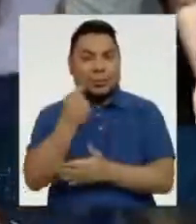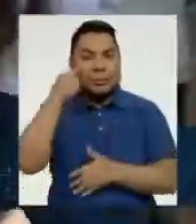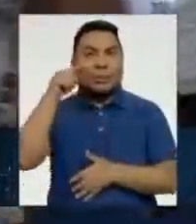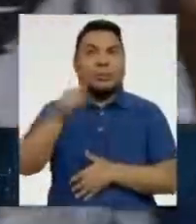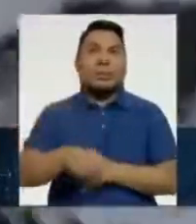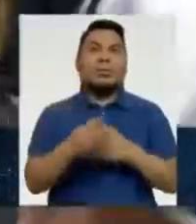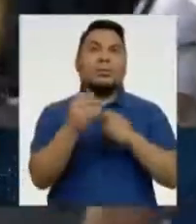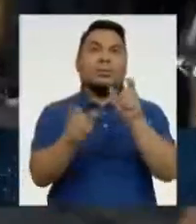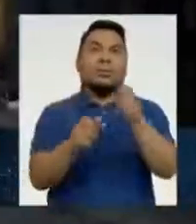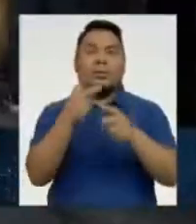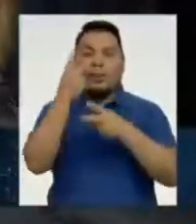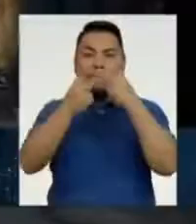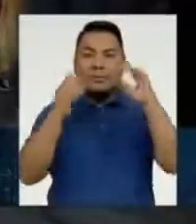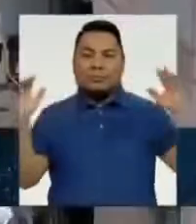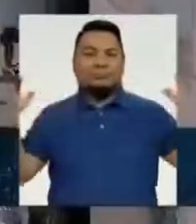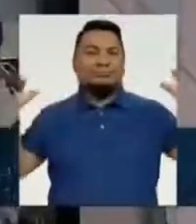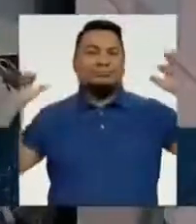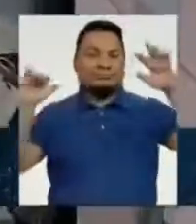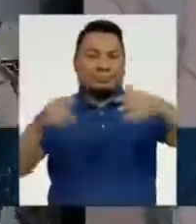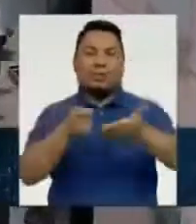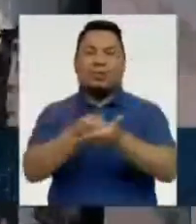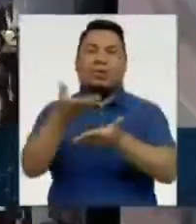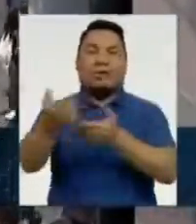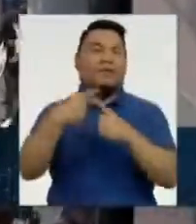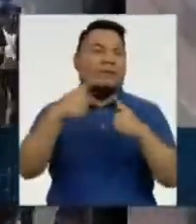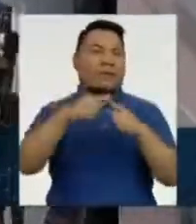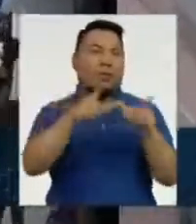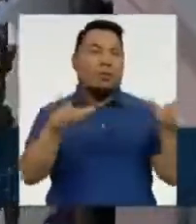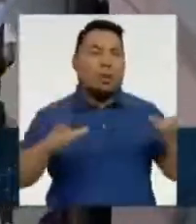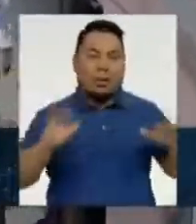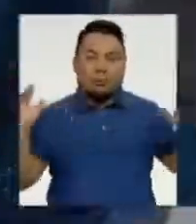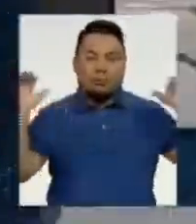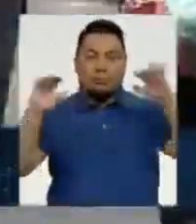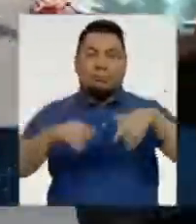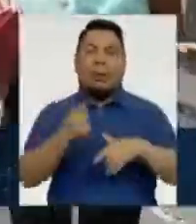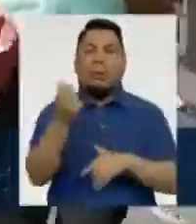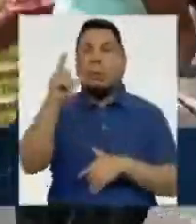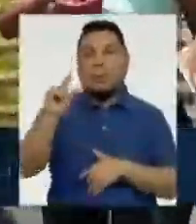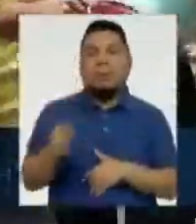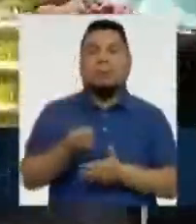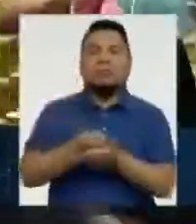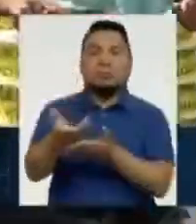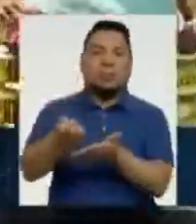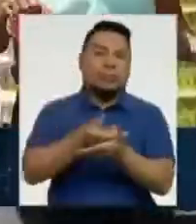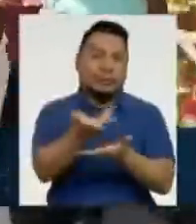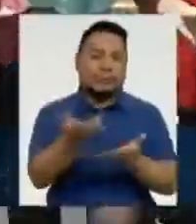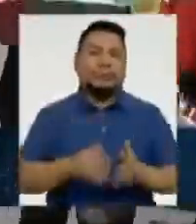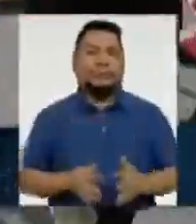de muchos visitantes que llegan de distintos distritos de Lima en busca de ofertas.